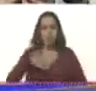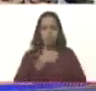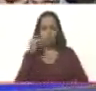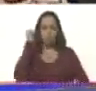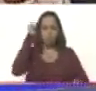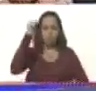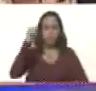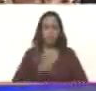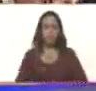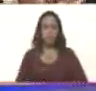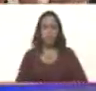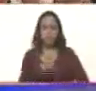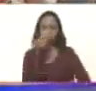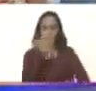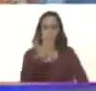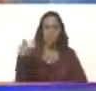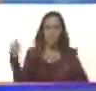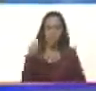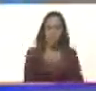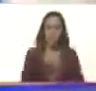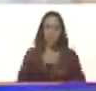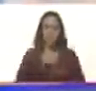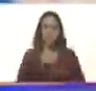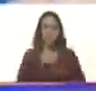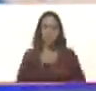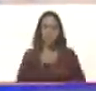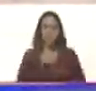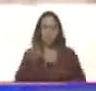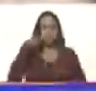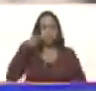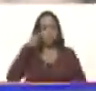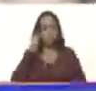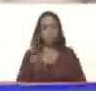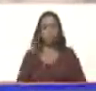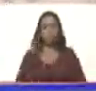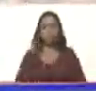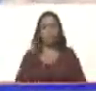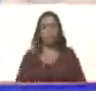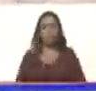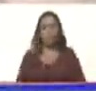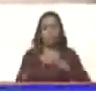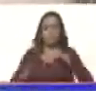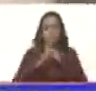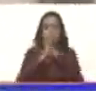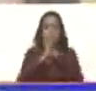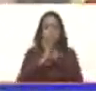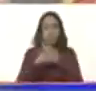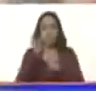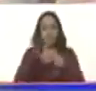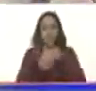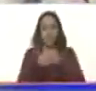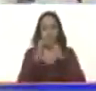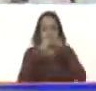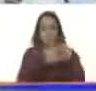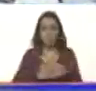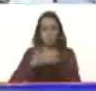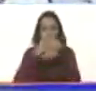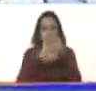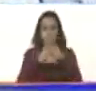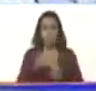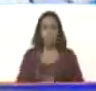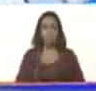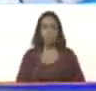triunfado! Frente a los golpes, la conspiración, la guerra económica y el imperialismo norteamericano.